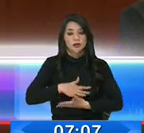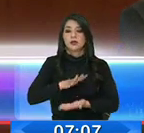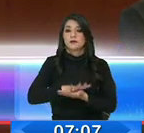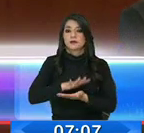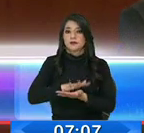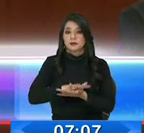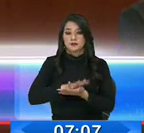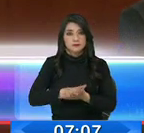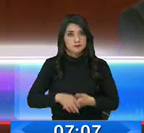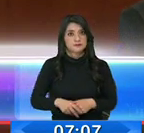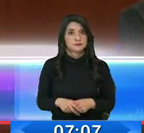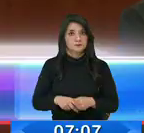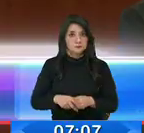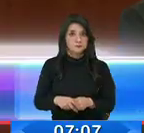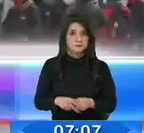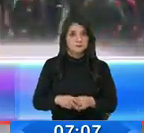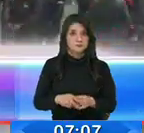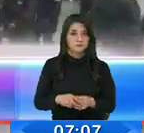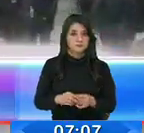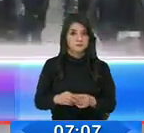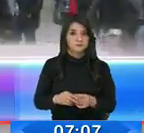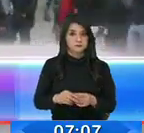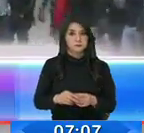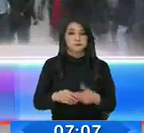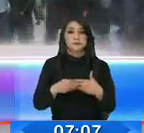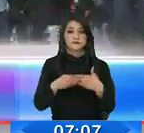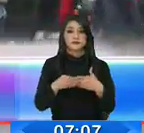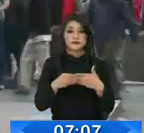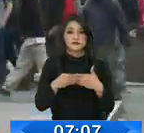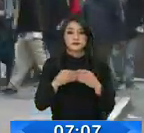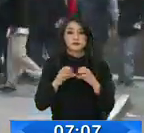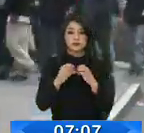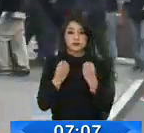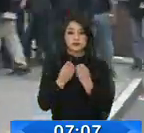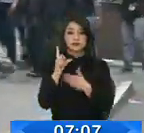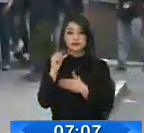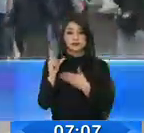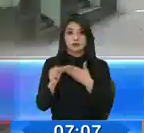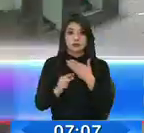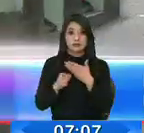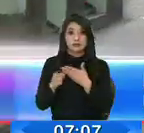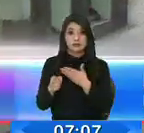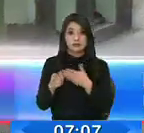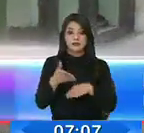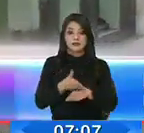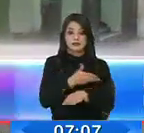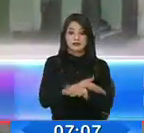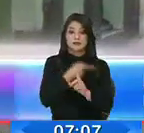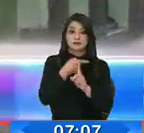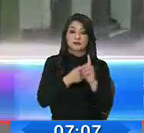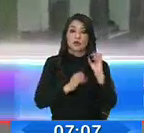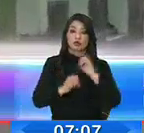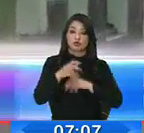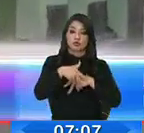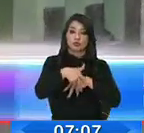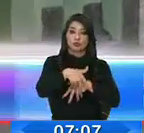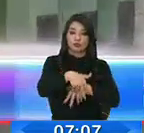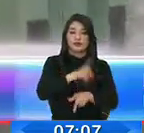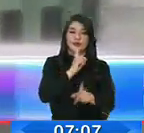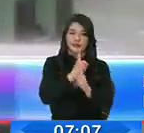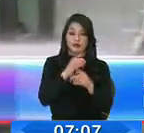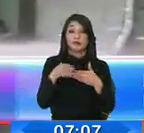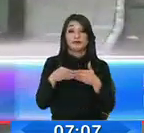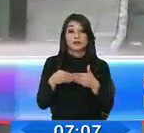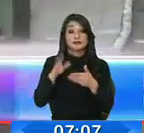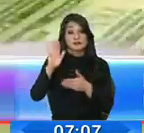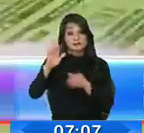desde el punto de vista financiero. La flexibilidad del FMI ocurre tras el paro nacional de octubre pasado y aunque existe flexibilidad por parte